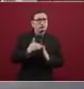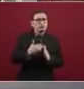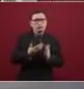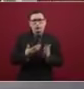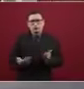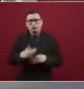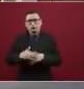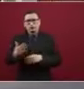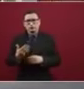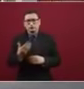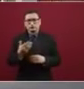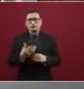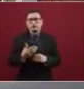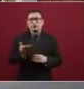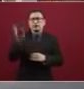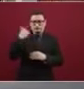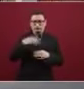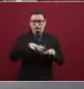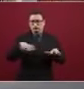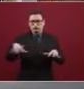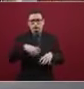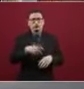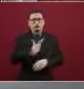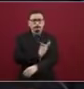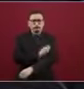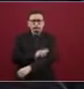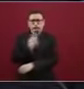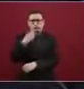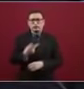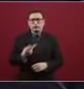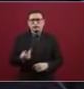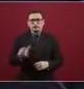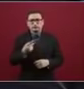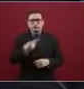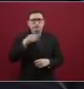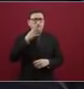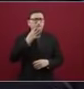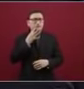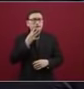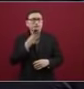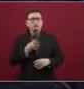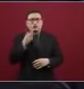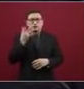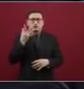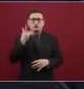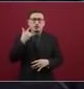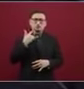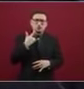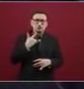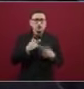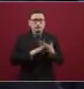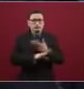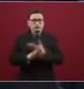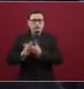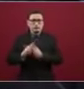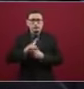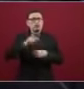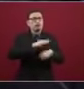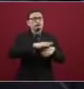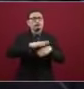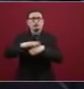decía que en la pasada jornada nacional de vacunación antirrábica se lanzó una licitación y